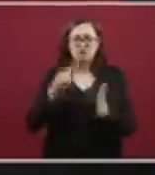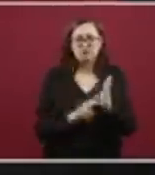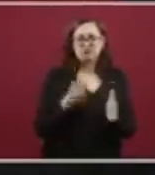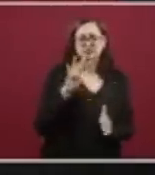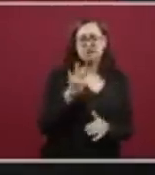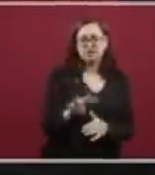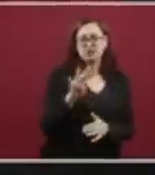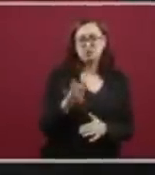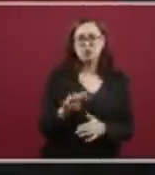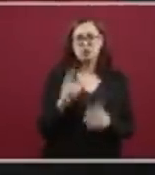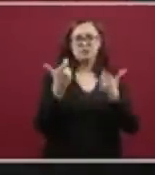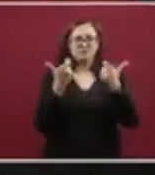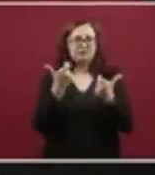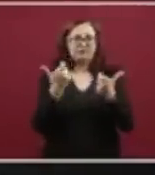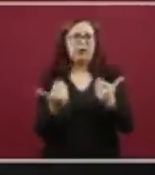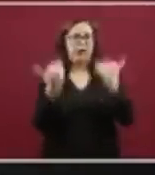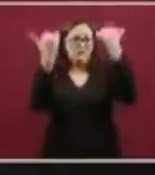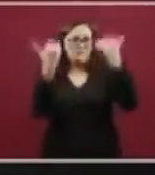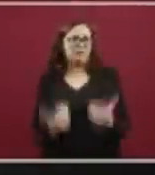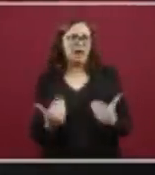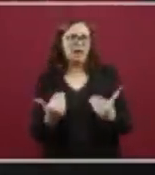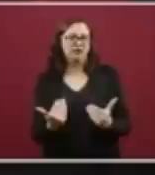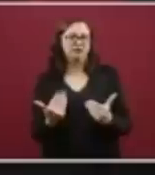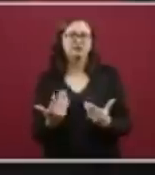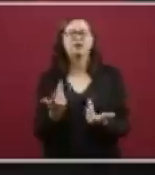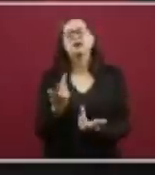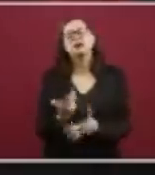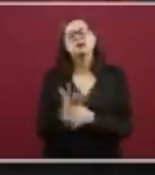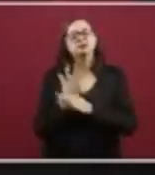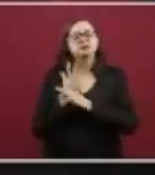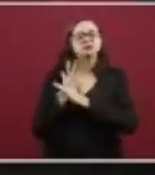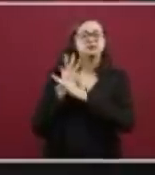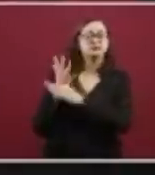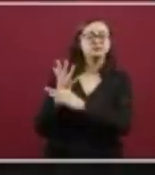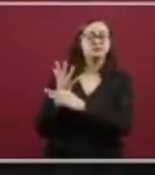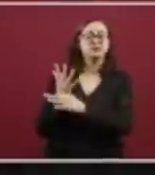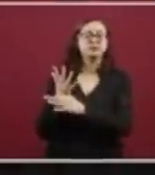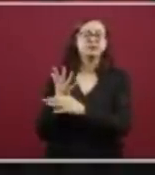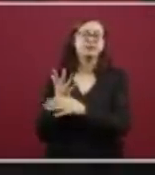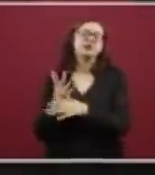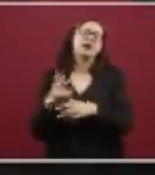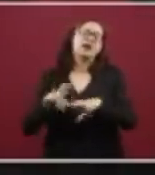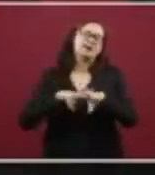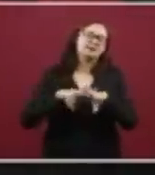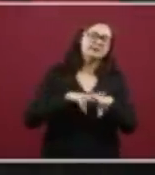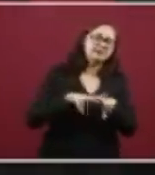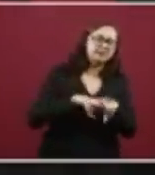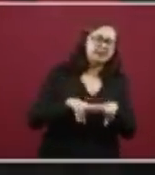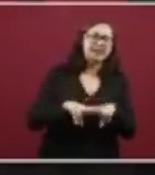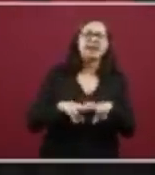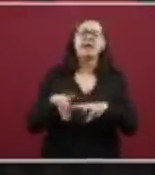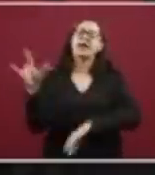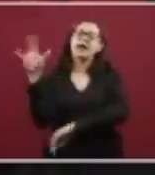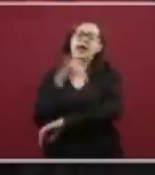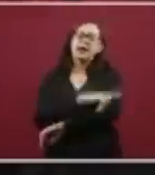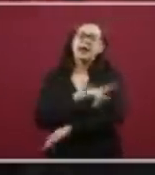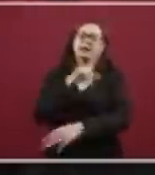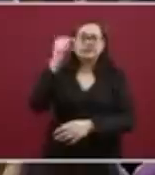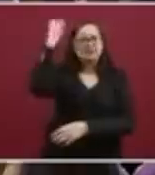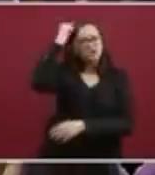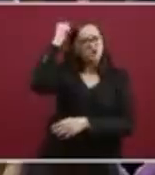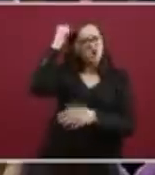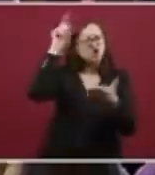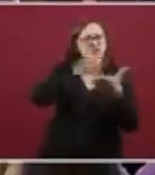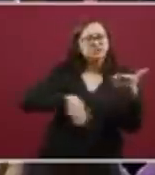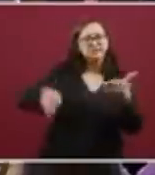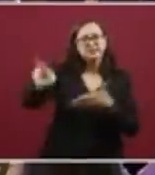otras causas, atribuyen a los bloqueos que hubo en vías del tren, a la cancelación del aeropuerto de Texcoco,